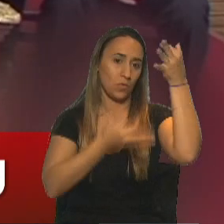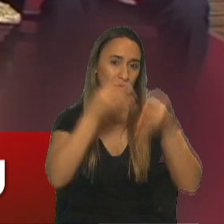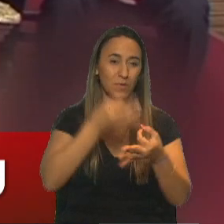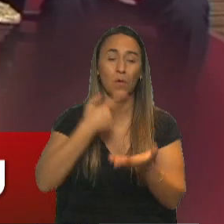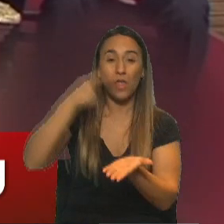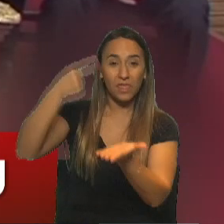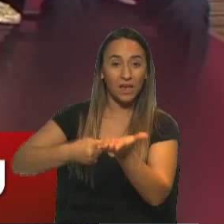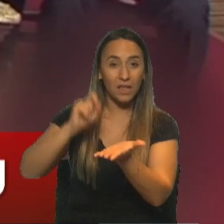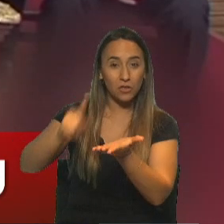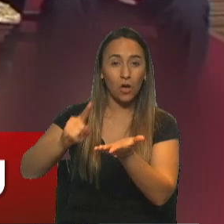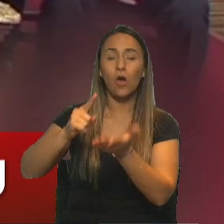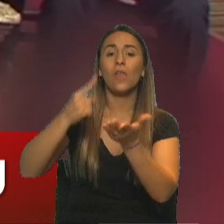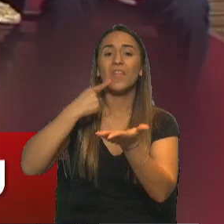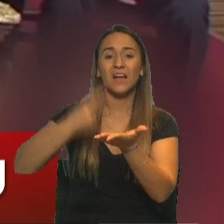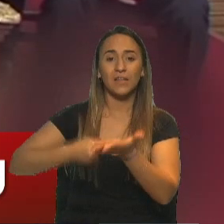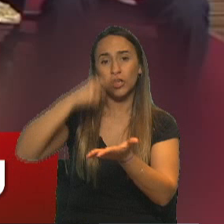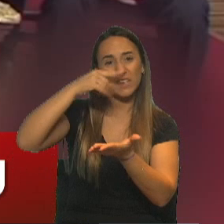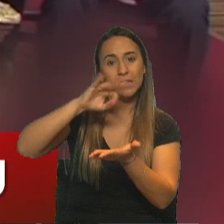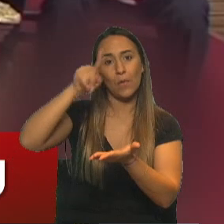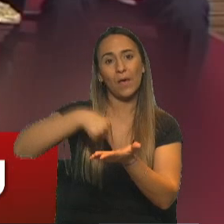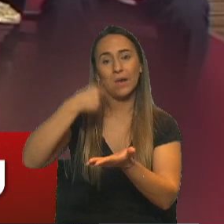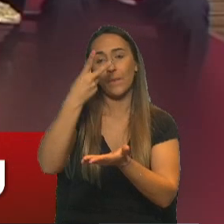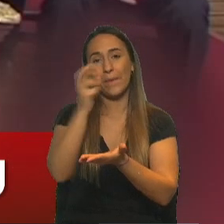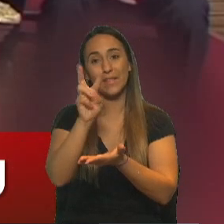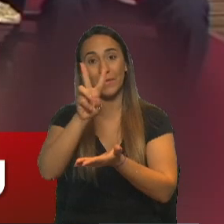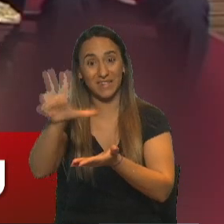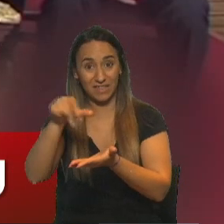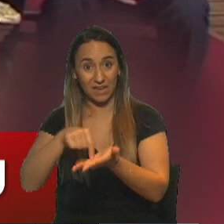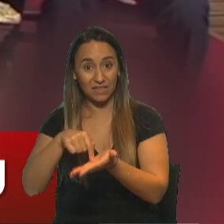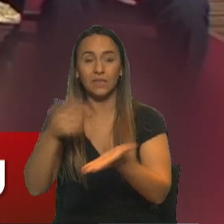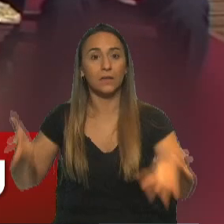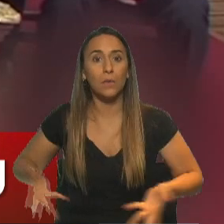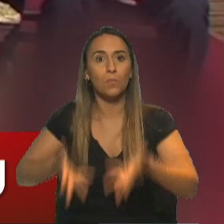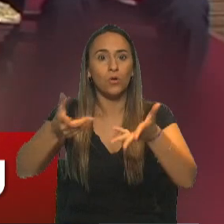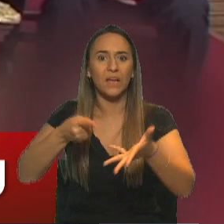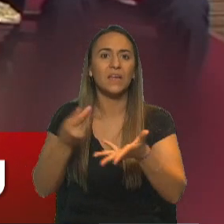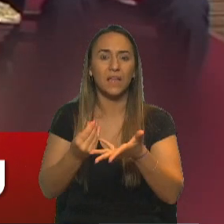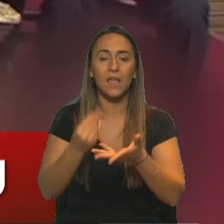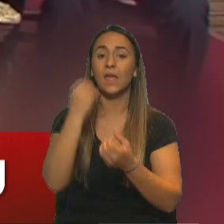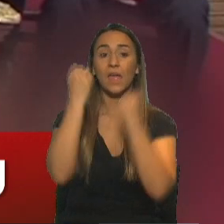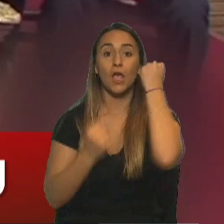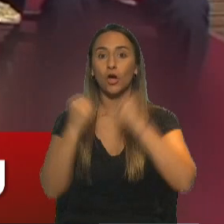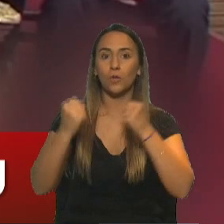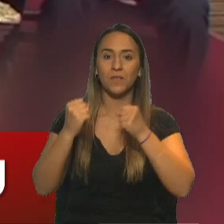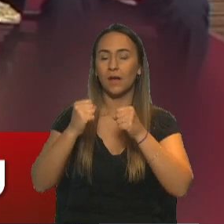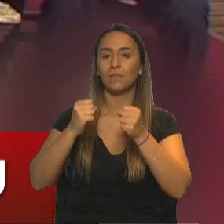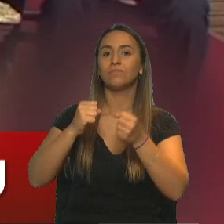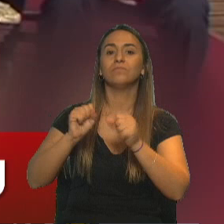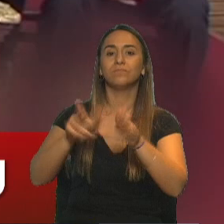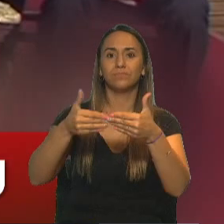del decreto 70/2023 que impulsa la desregulación económica.